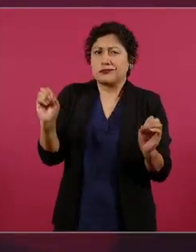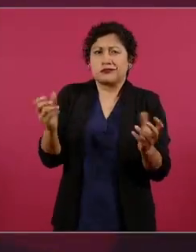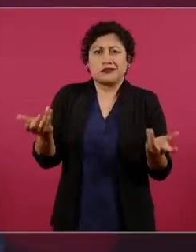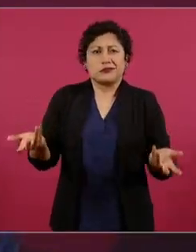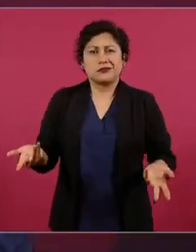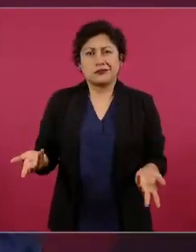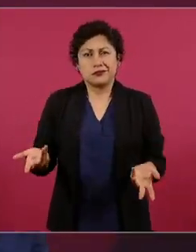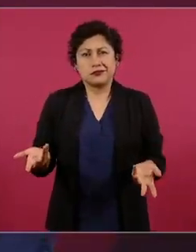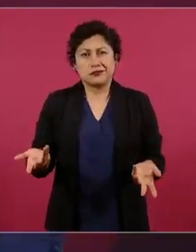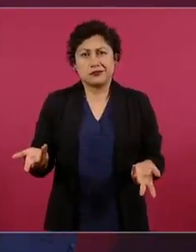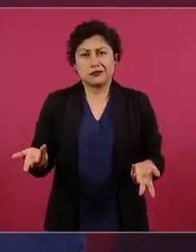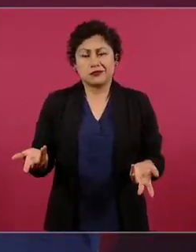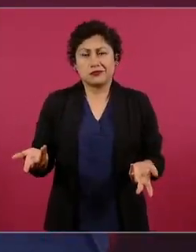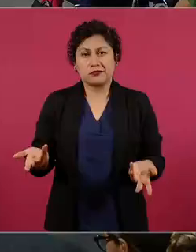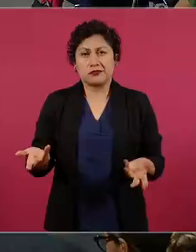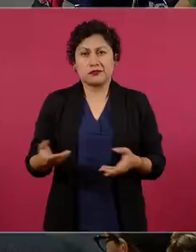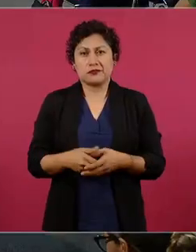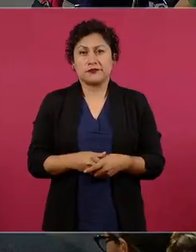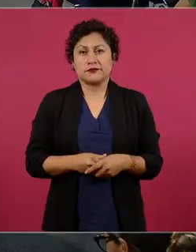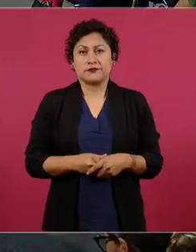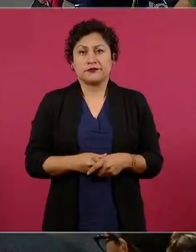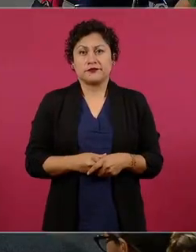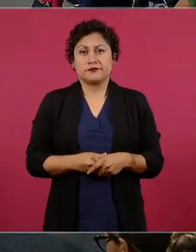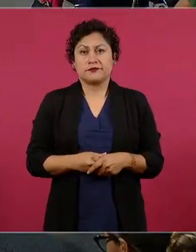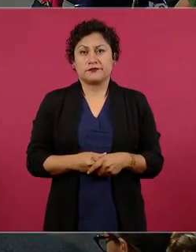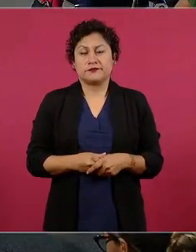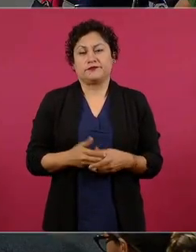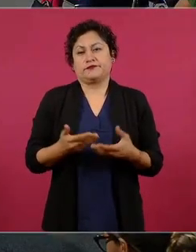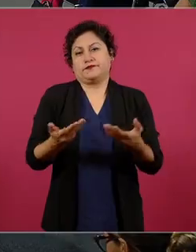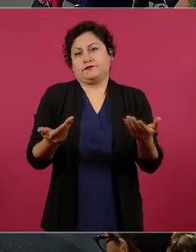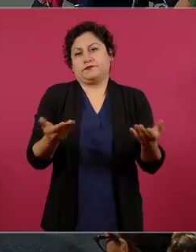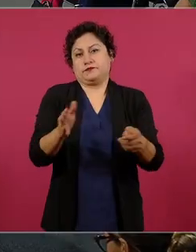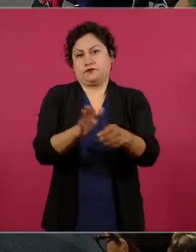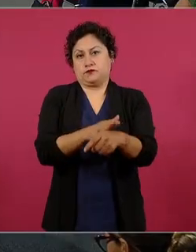Pero ¿cómo vamos a estar aceptando un periodismo